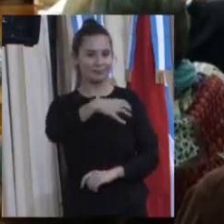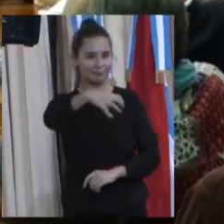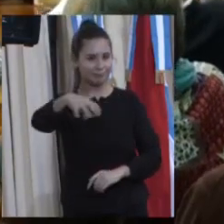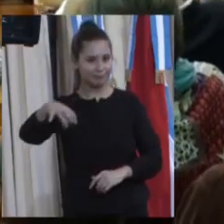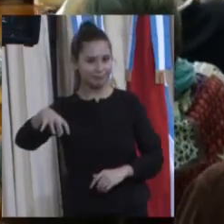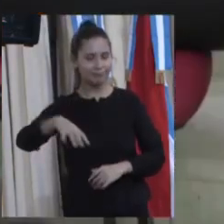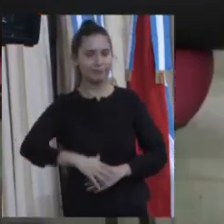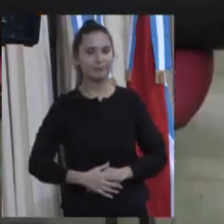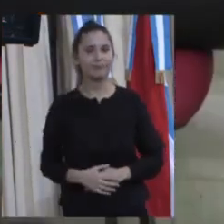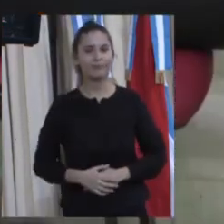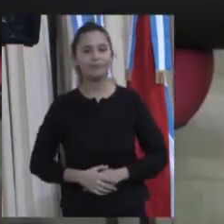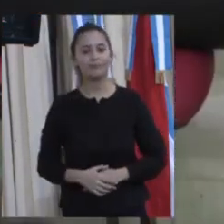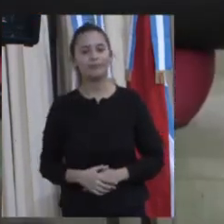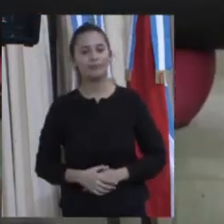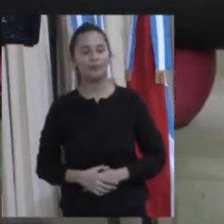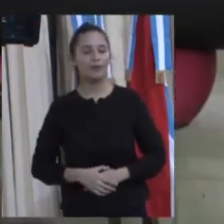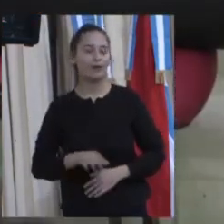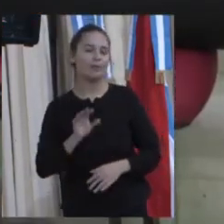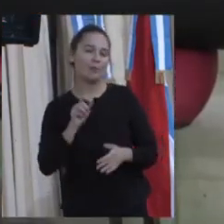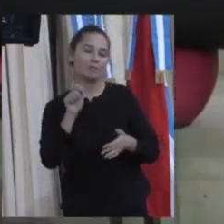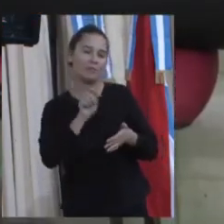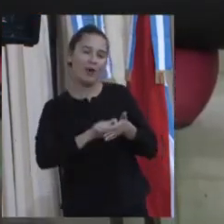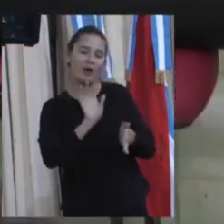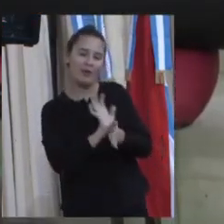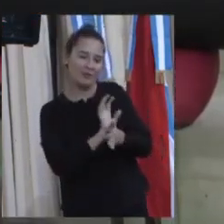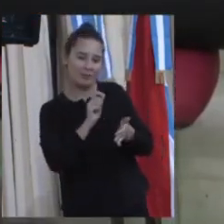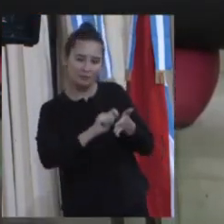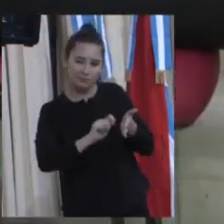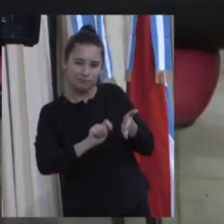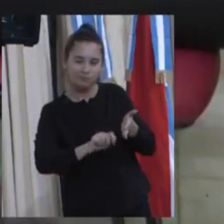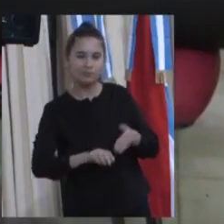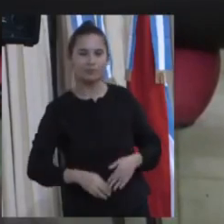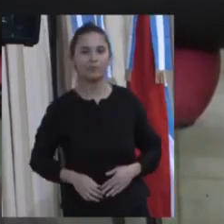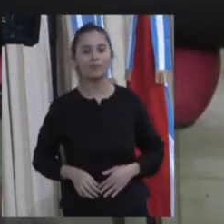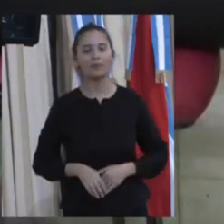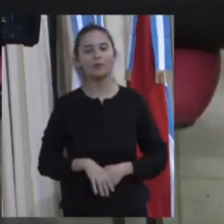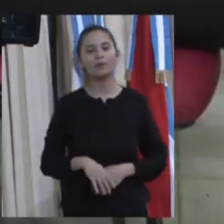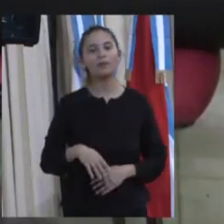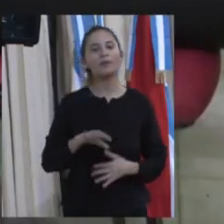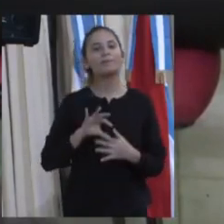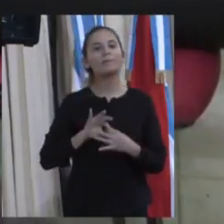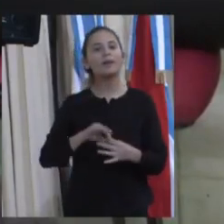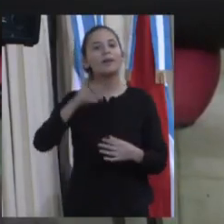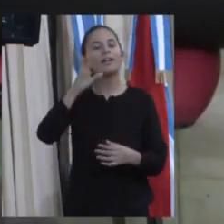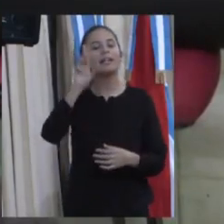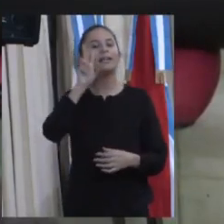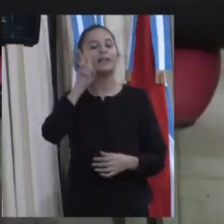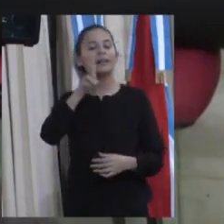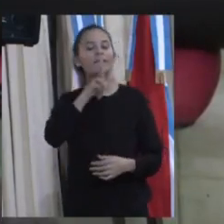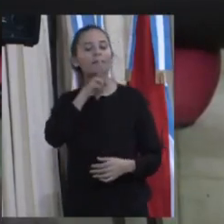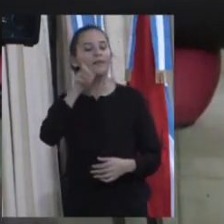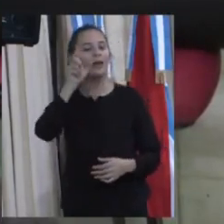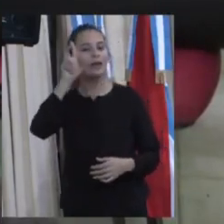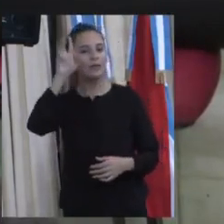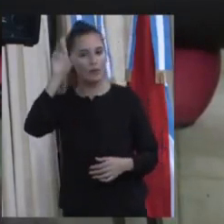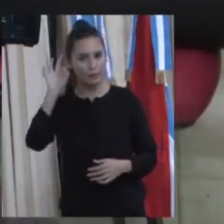a ver, digamos, en el nivel conceptual, bueno, en la reflexión que incorpora Darcy Ribeiro, ¿no? Digamos que por